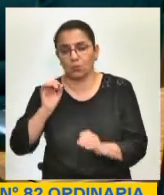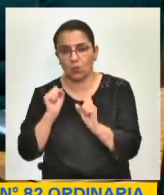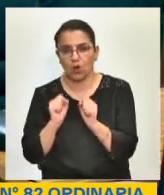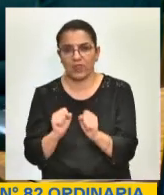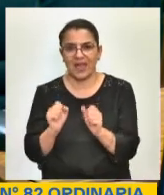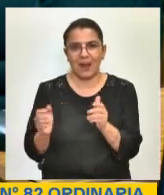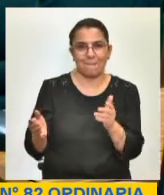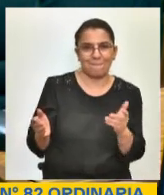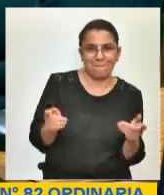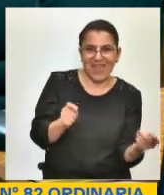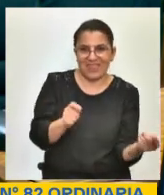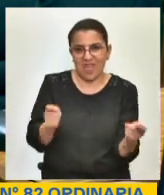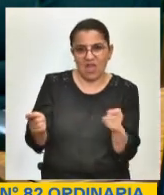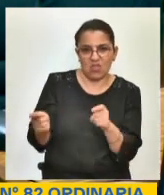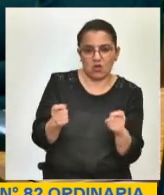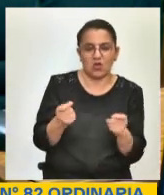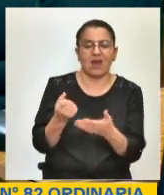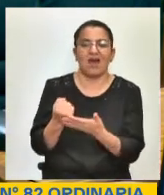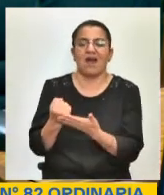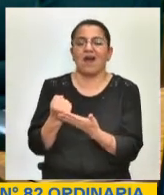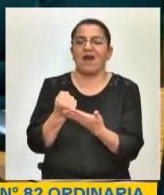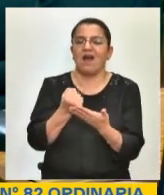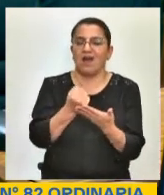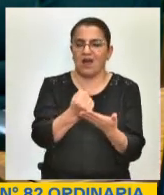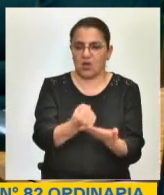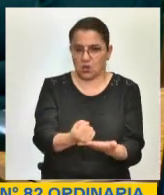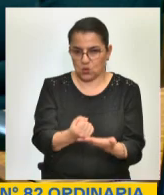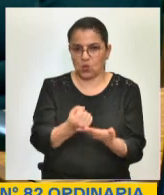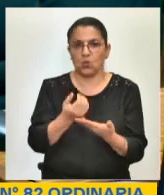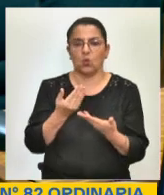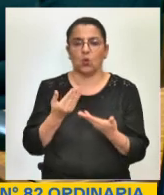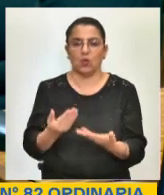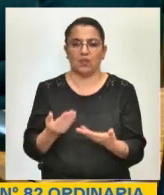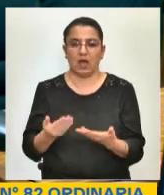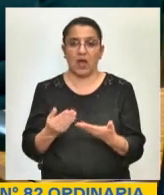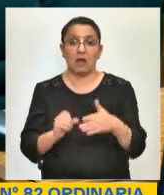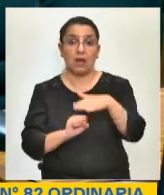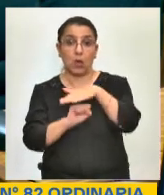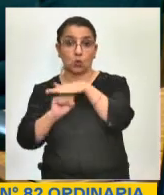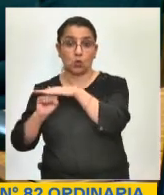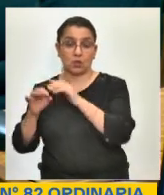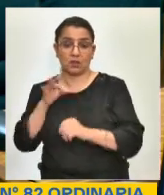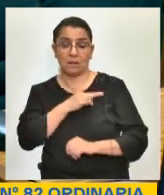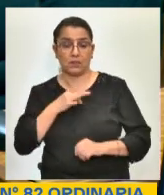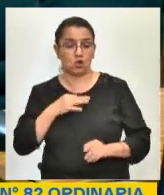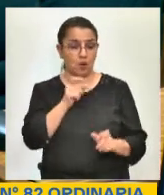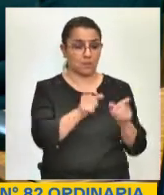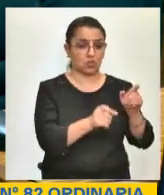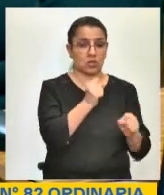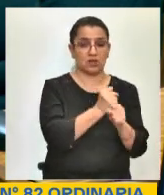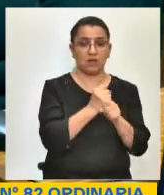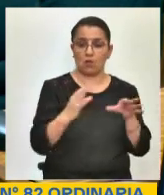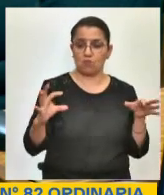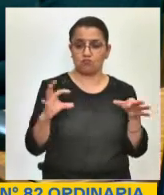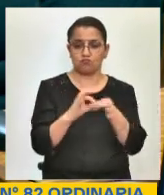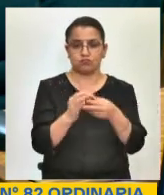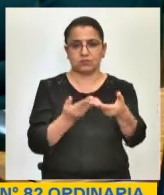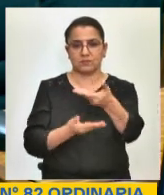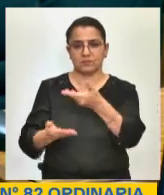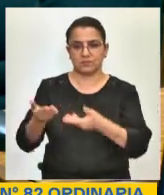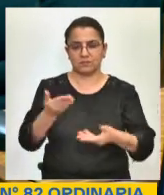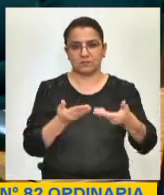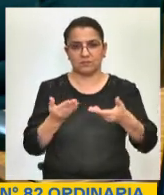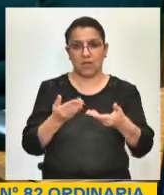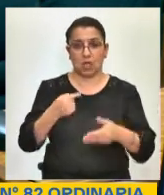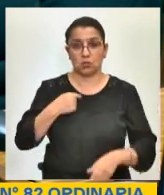mediadora para poder ayudar a que se encontraran las autoridades del ministerio y los trabajadores me ofrecía el lunes a lo